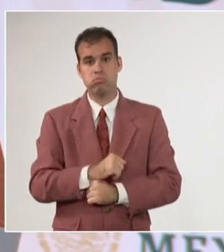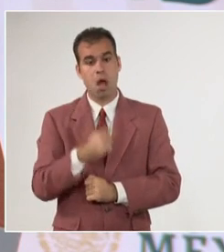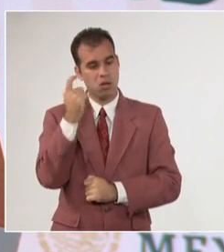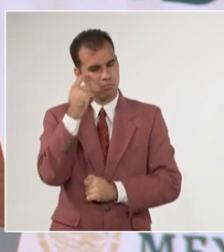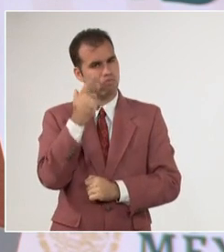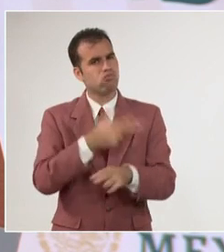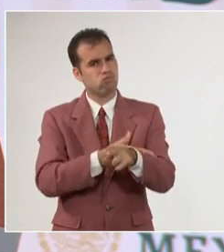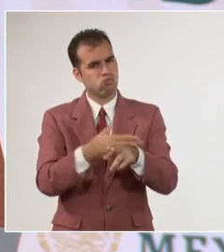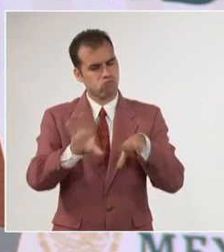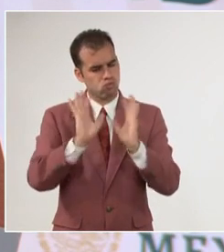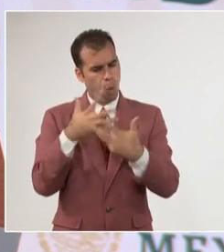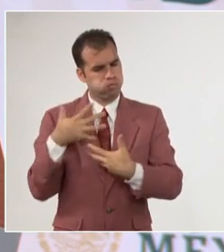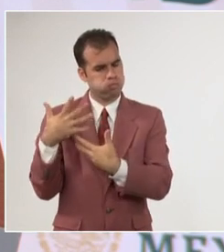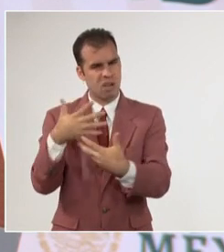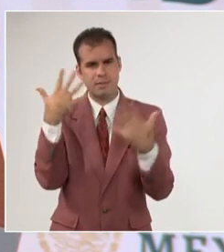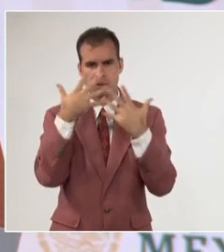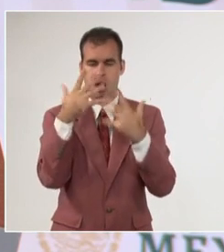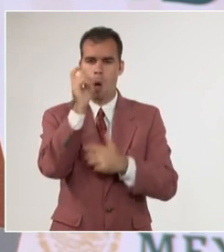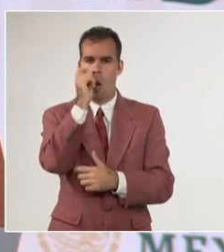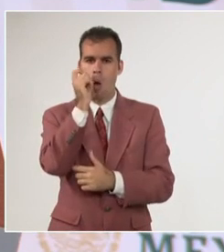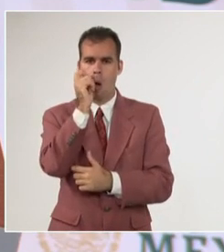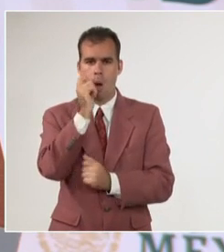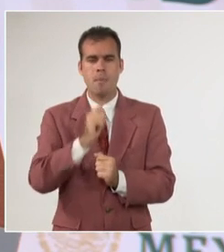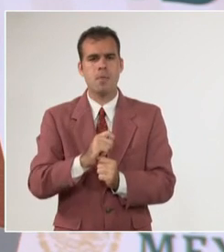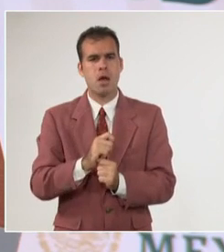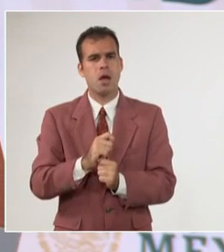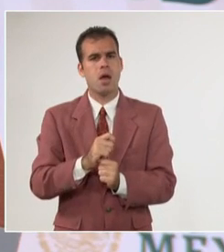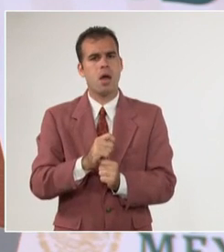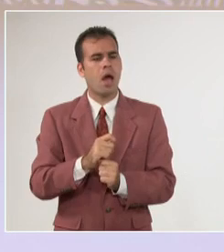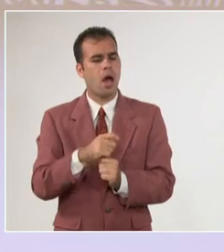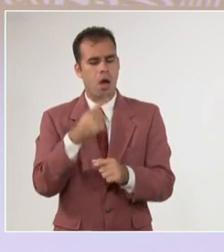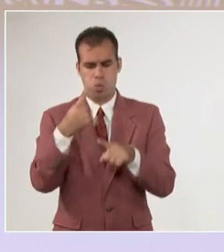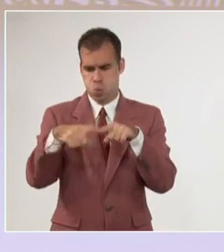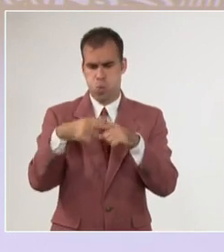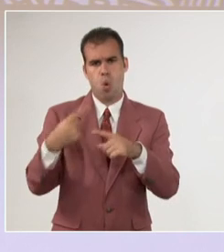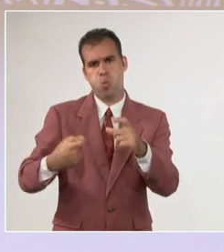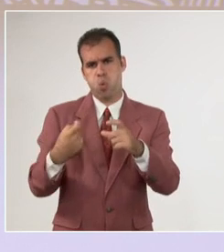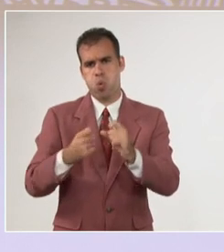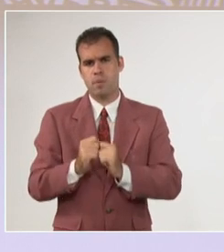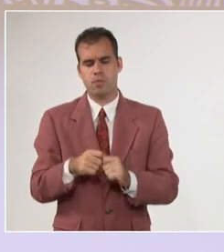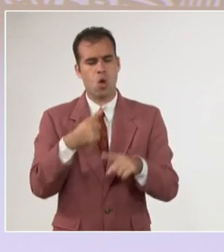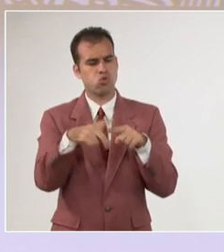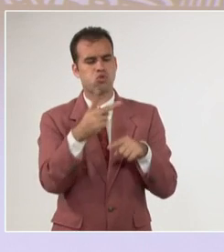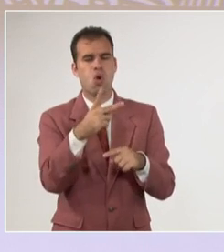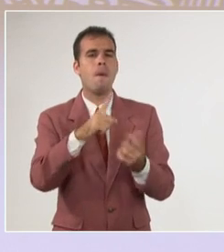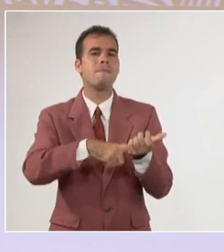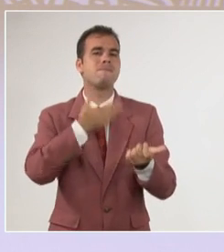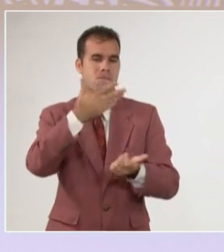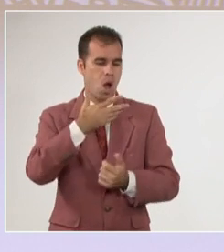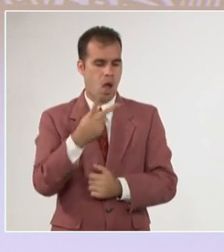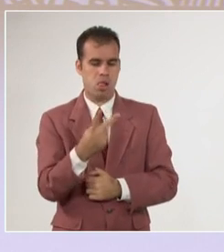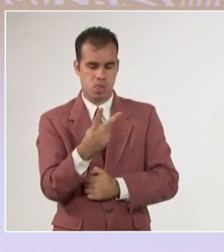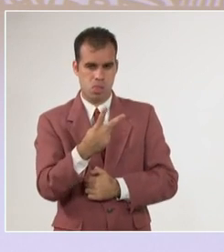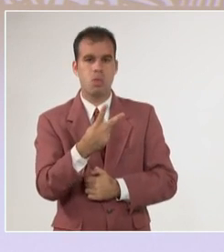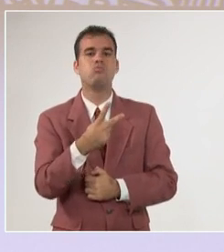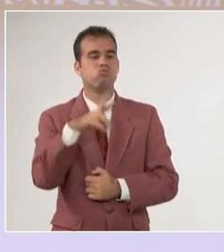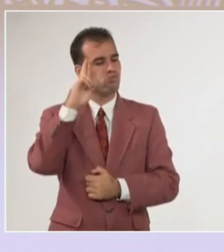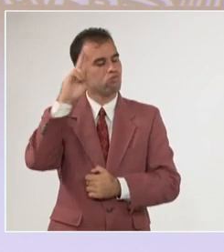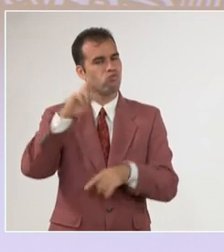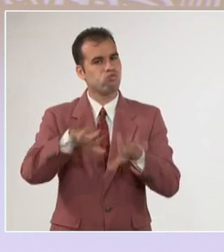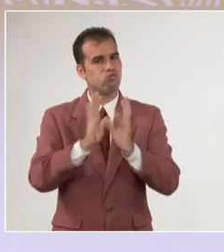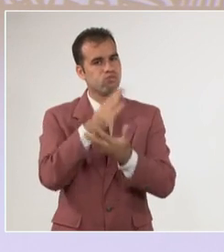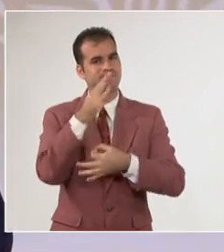compatriotas prominentes como el general Domingo Boicuría y Cabrera y los poetas Juan Clemente Cenea y Pedro Santacilia,